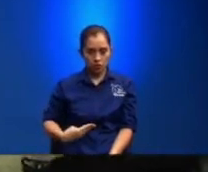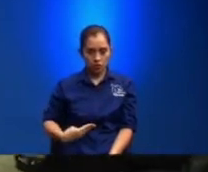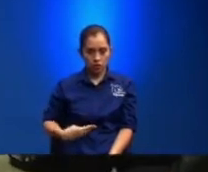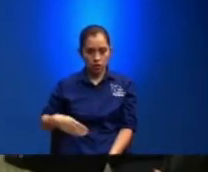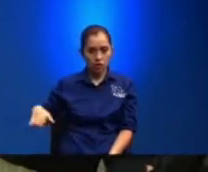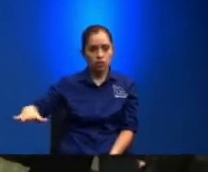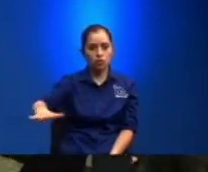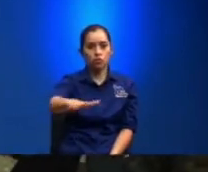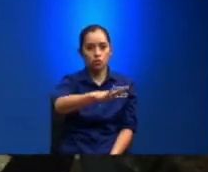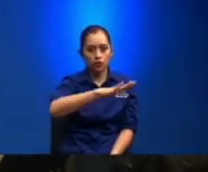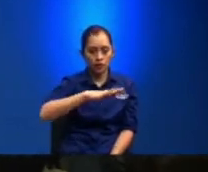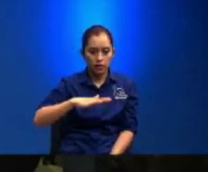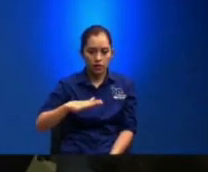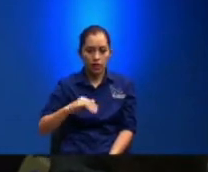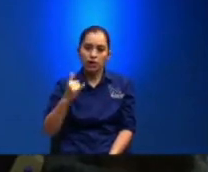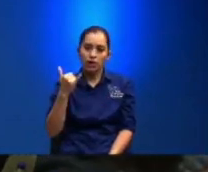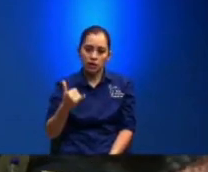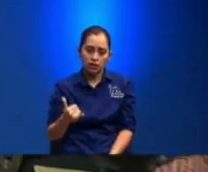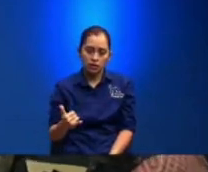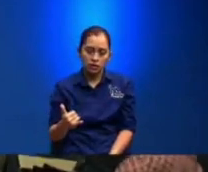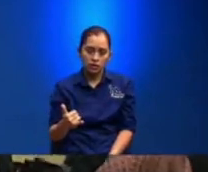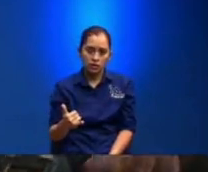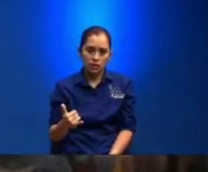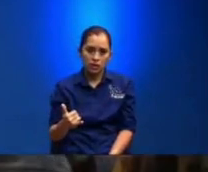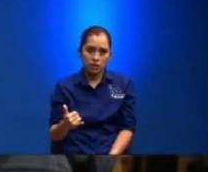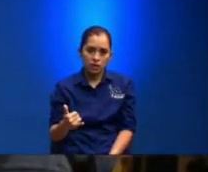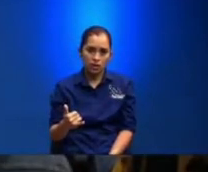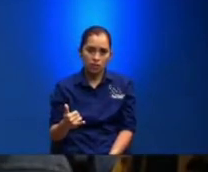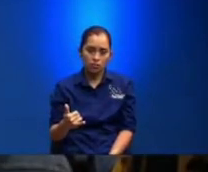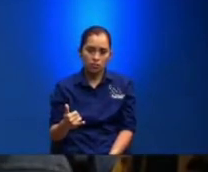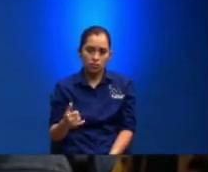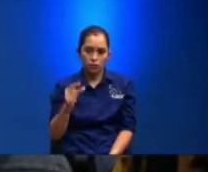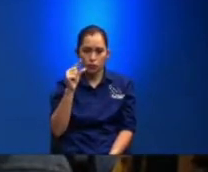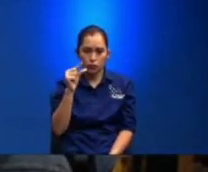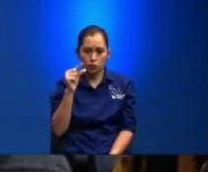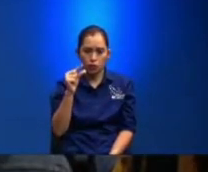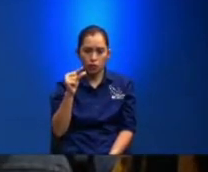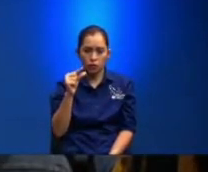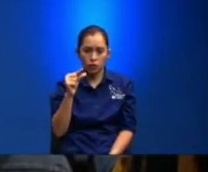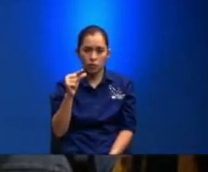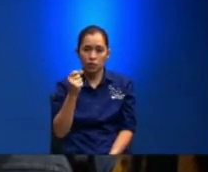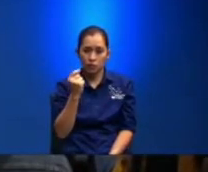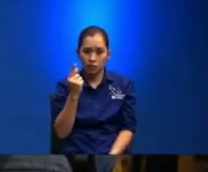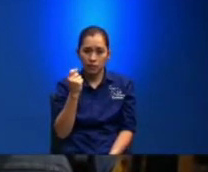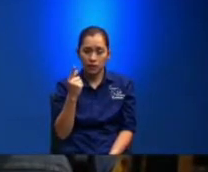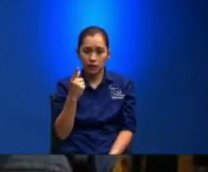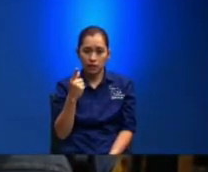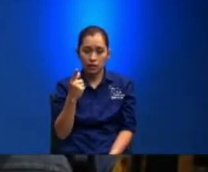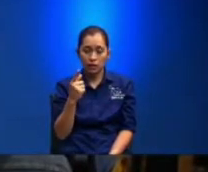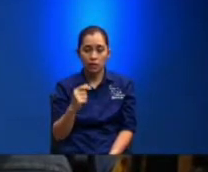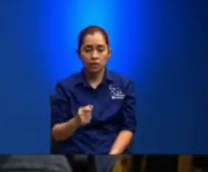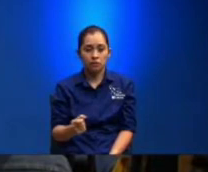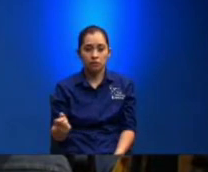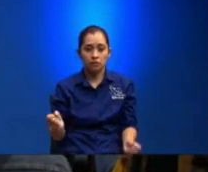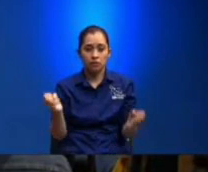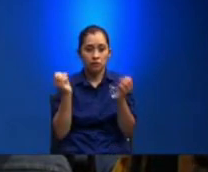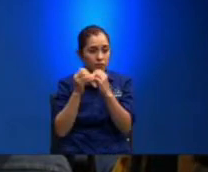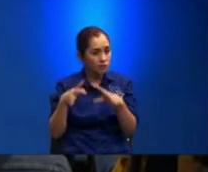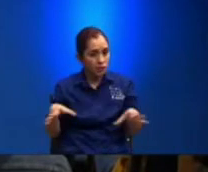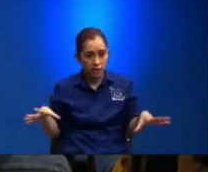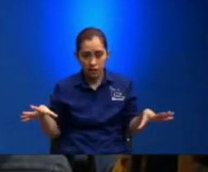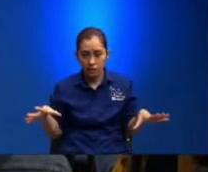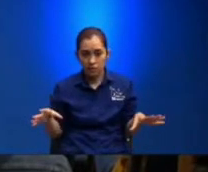va a dar pie porque como es por el bien común imagínese este que nosotros esa es una vergüenza